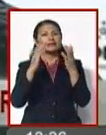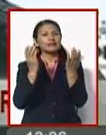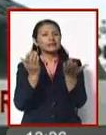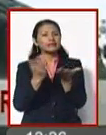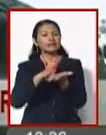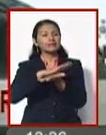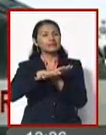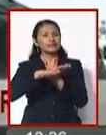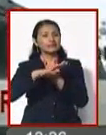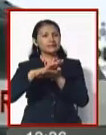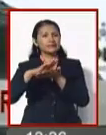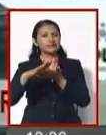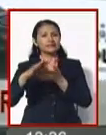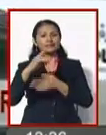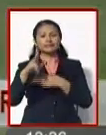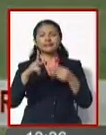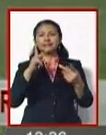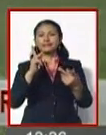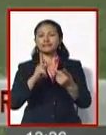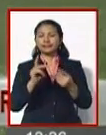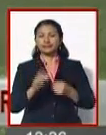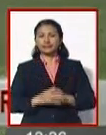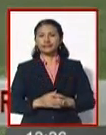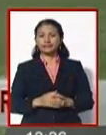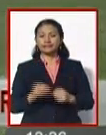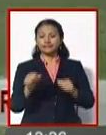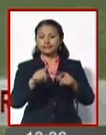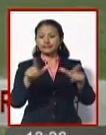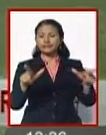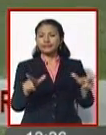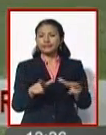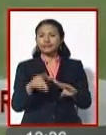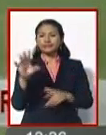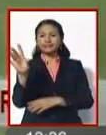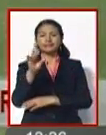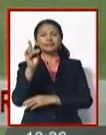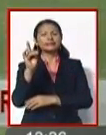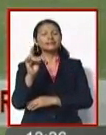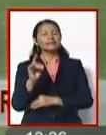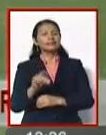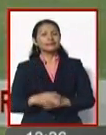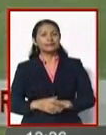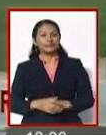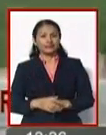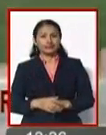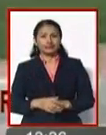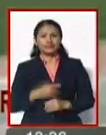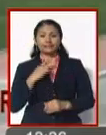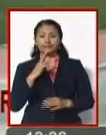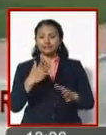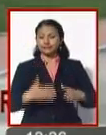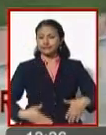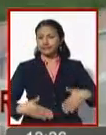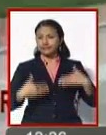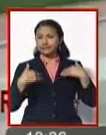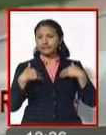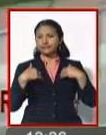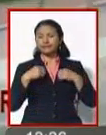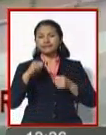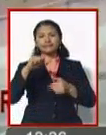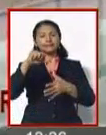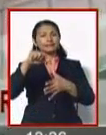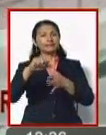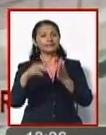donde una superficie tiene que ser cuasi perfecta. Los escenarios deportivos de Bolivia no están ajenos a la realidad que se vive en